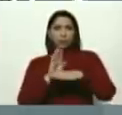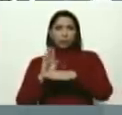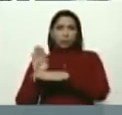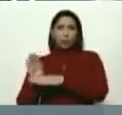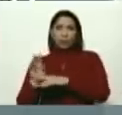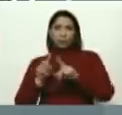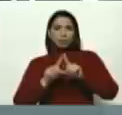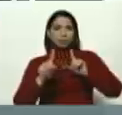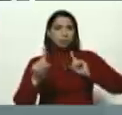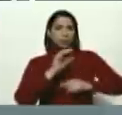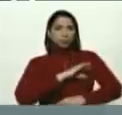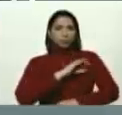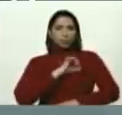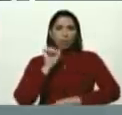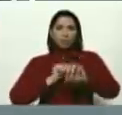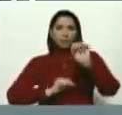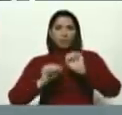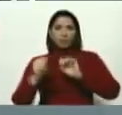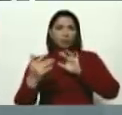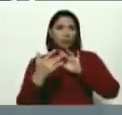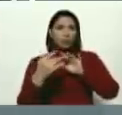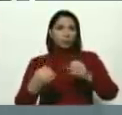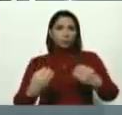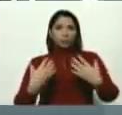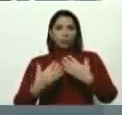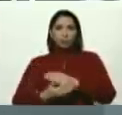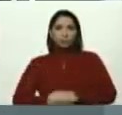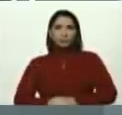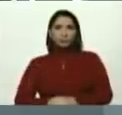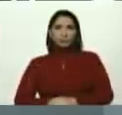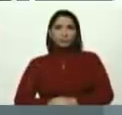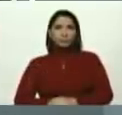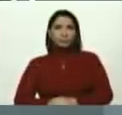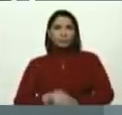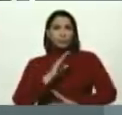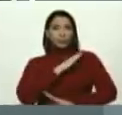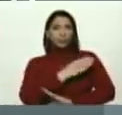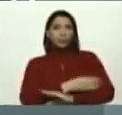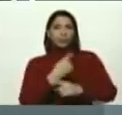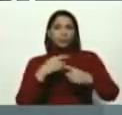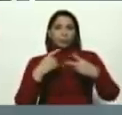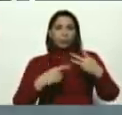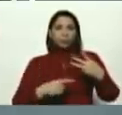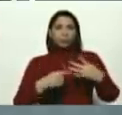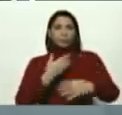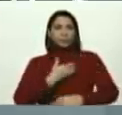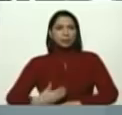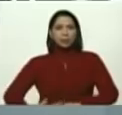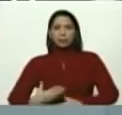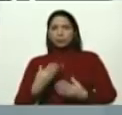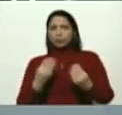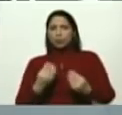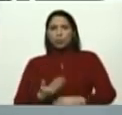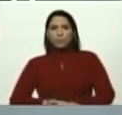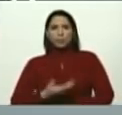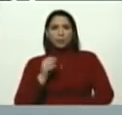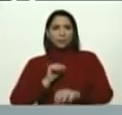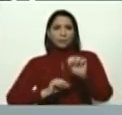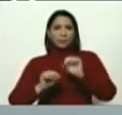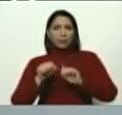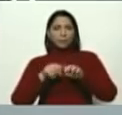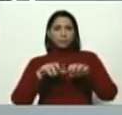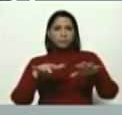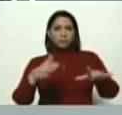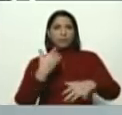social para evitar el contagio. Así que solamente reforzar con esas cosas, presidente, que son muy importantes para evitar la propagación